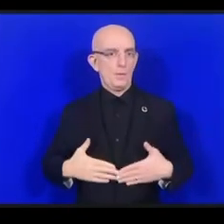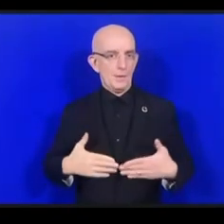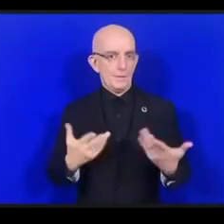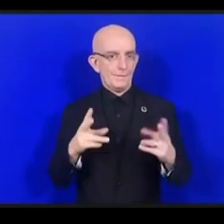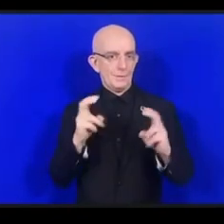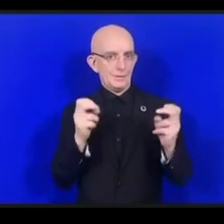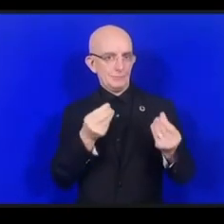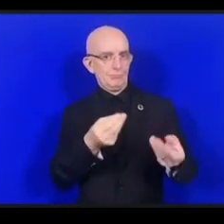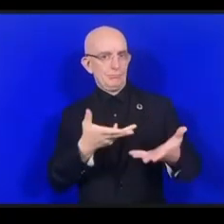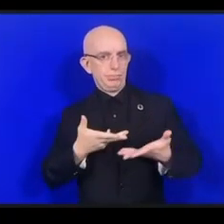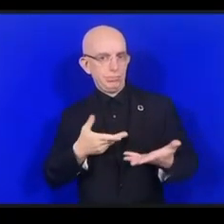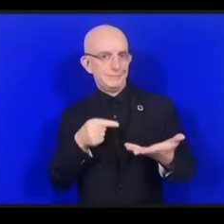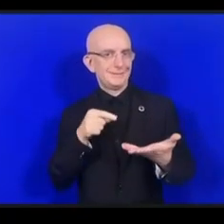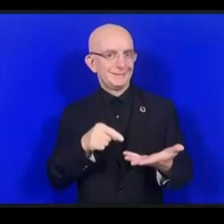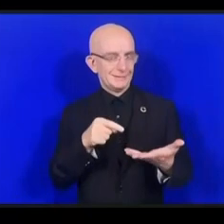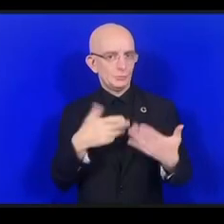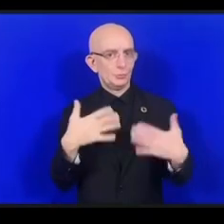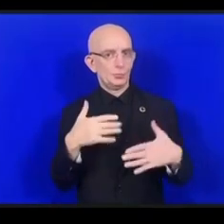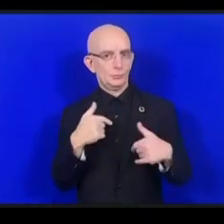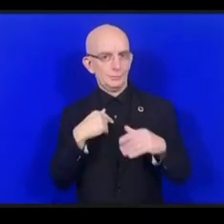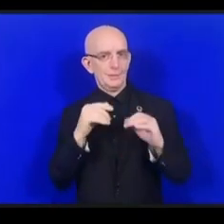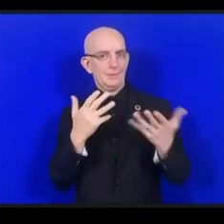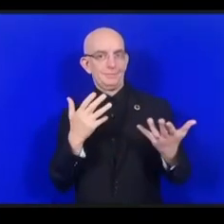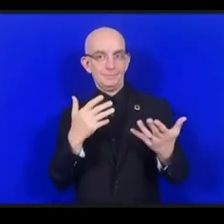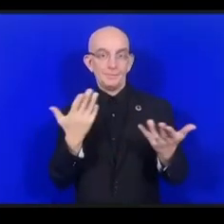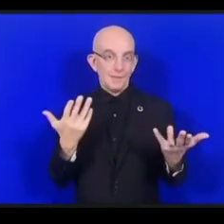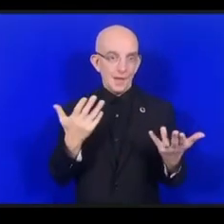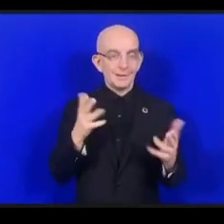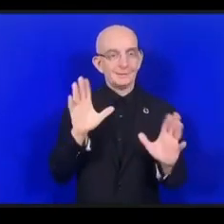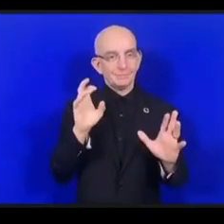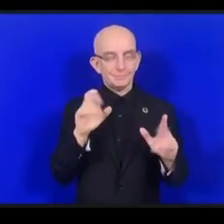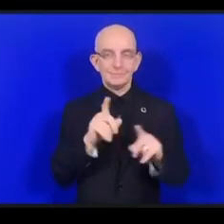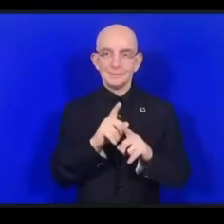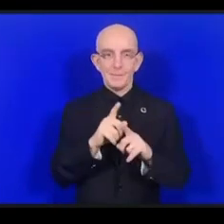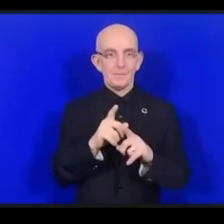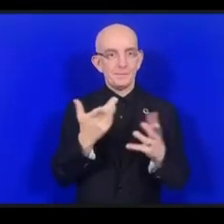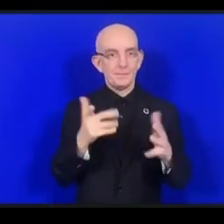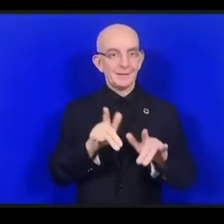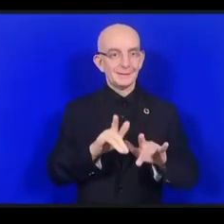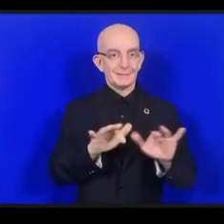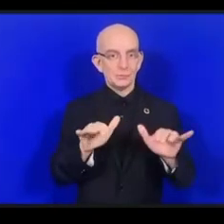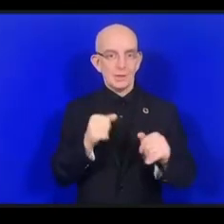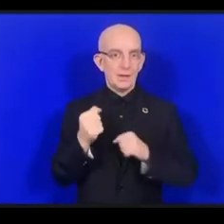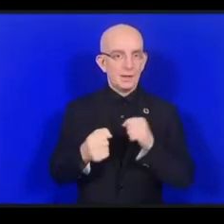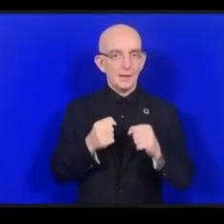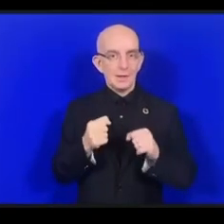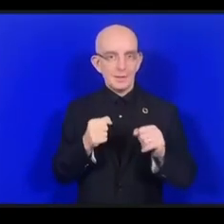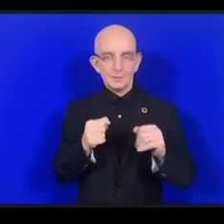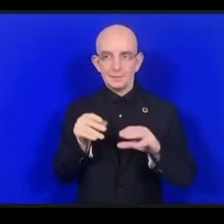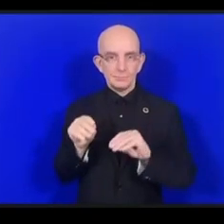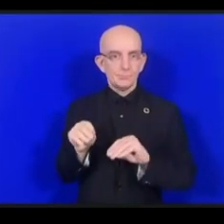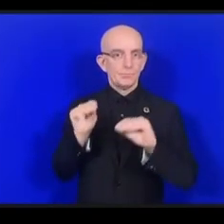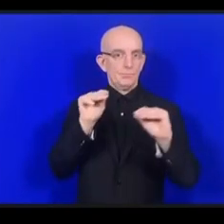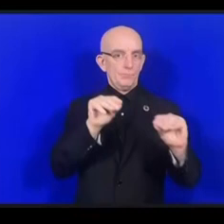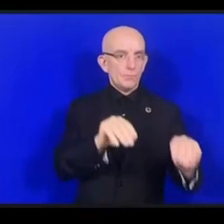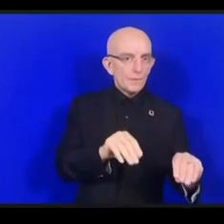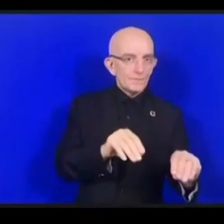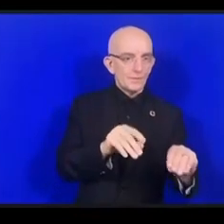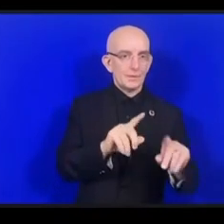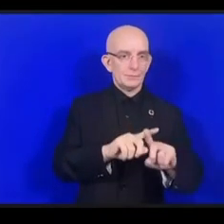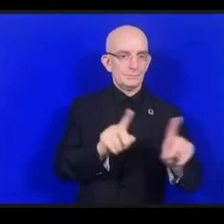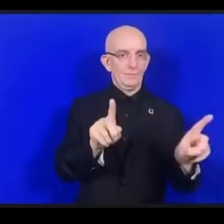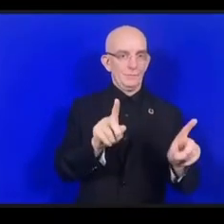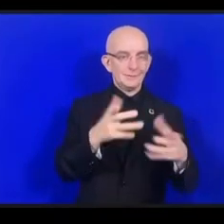un nativo digital vamos a tener un miembro de la coalición sobre valores de